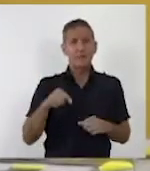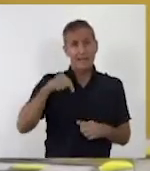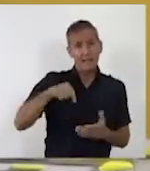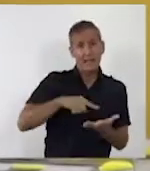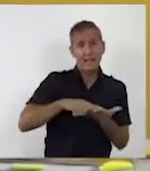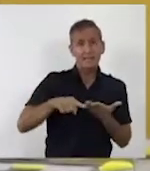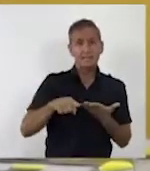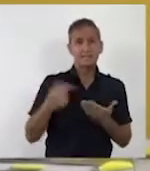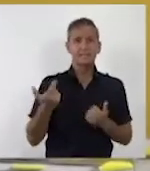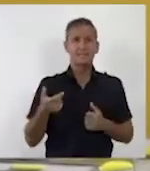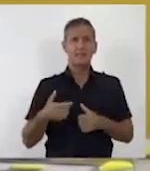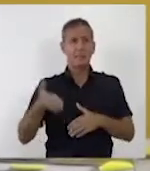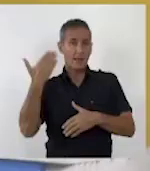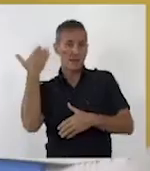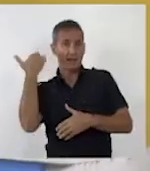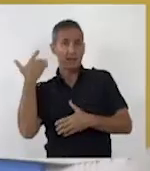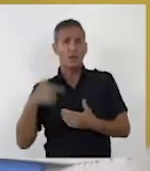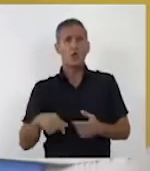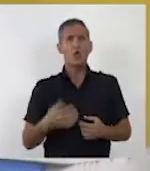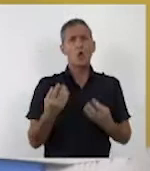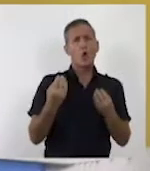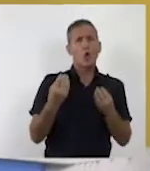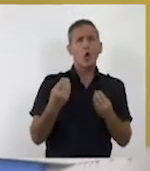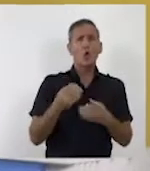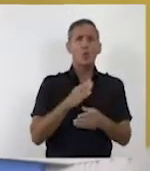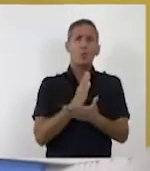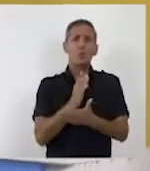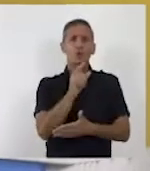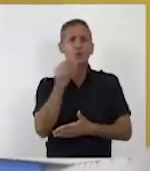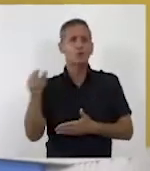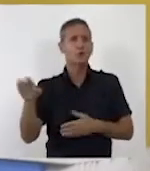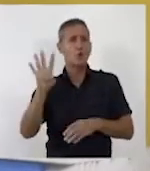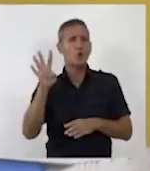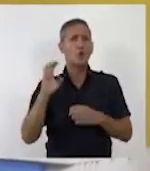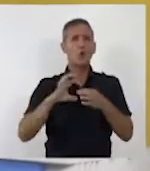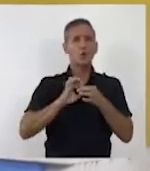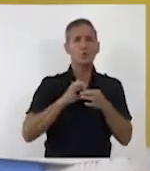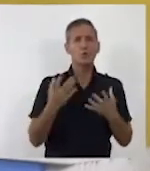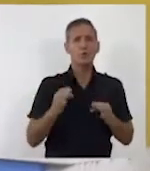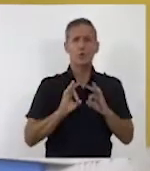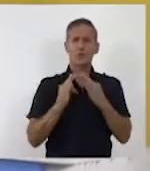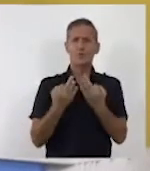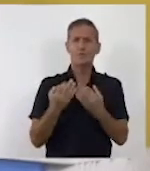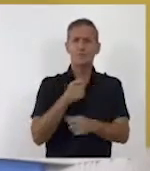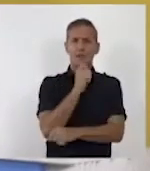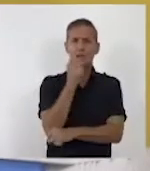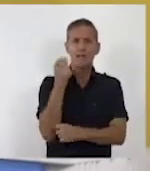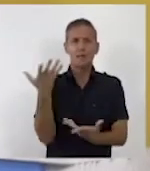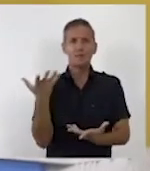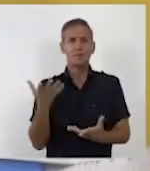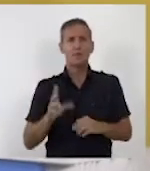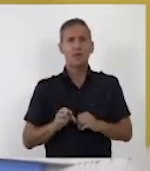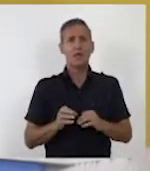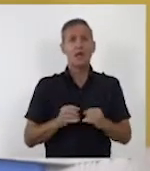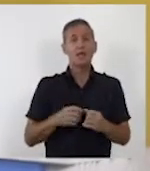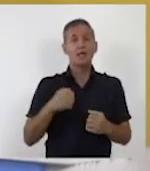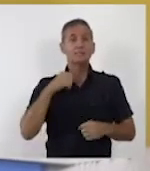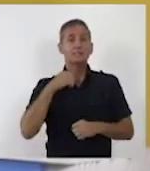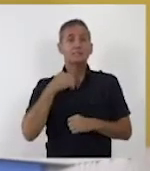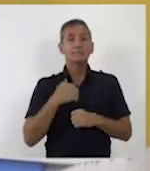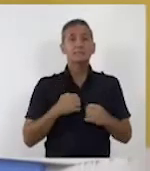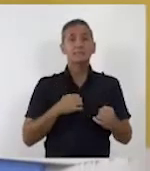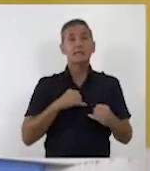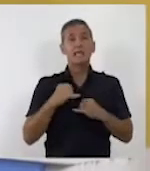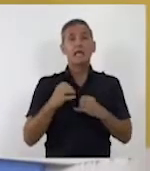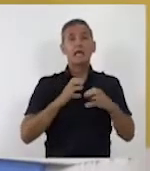esta semana que transcurrió muchos escolares de cuarto grado sus familias sus docentes se comunicaron